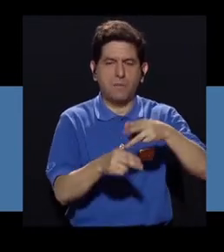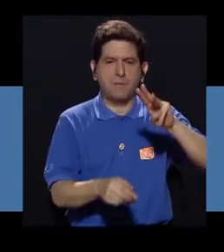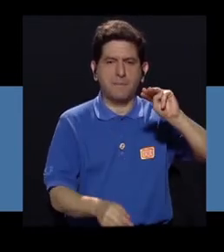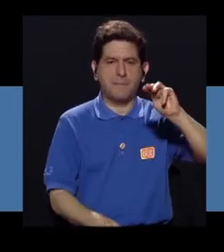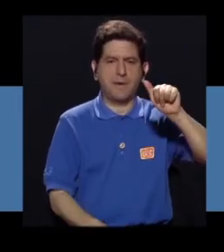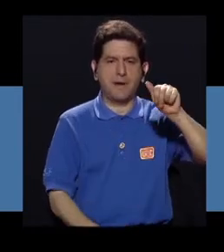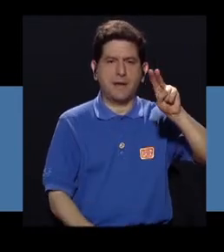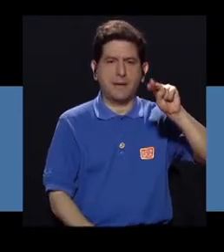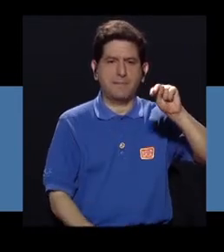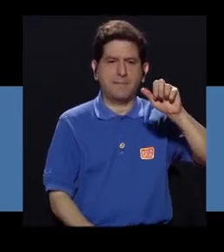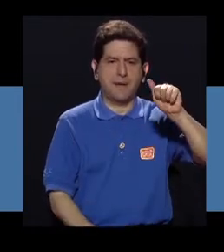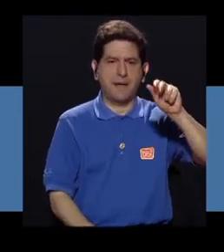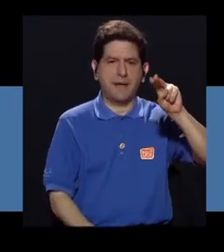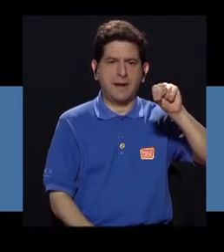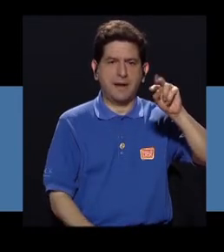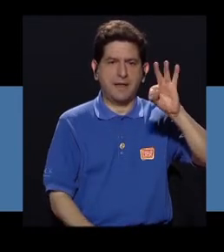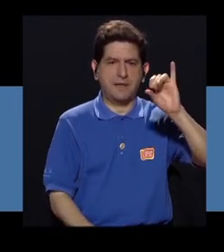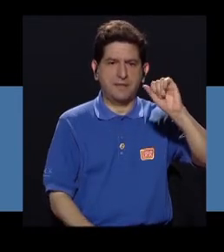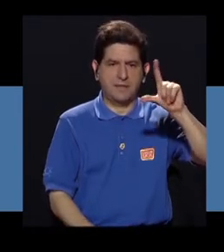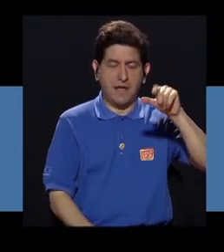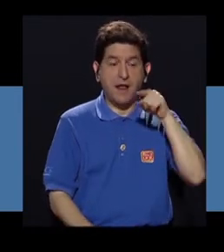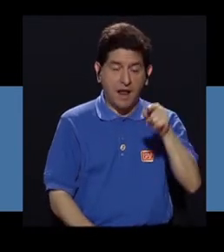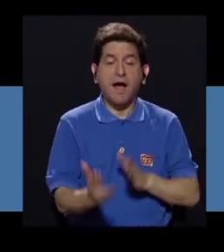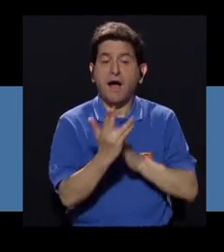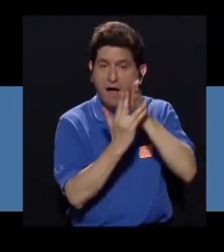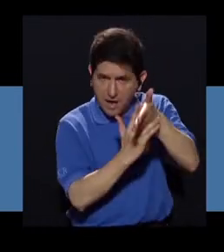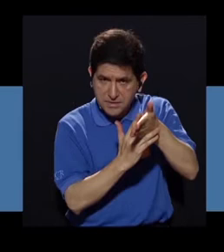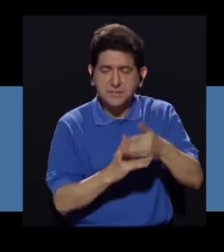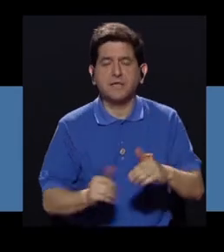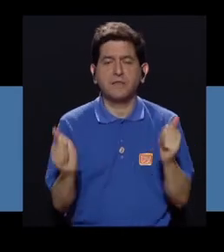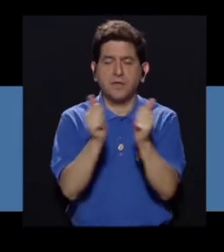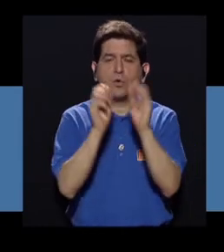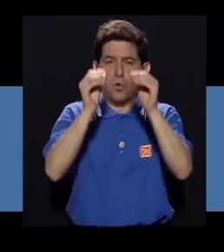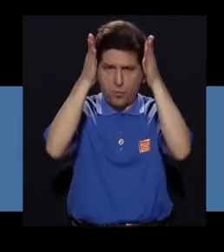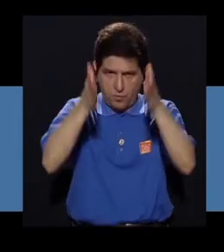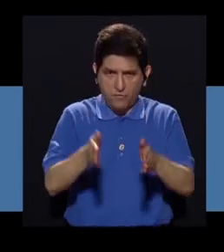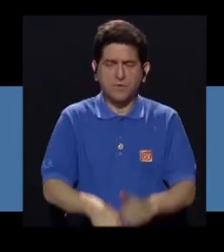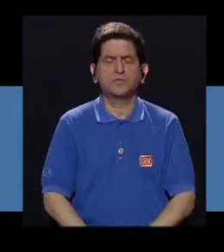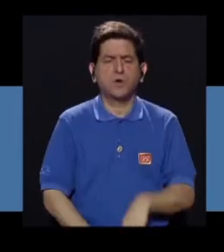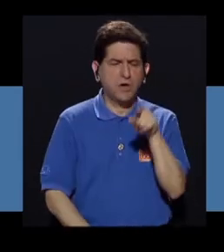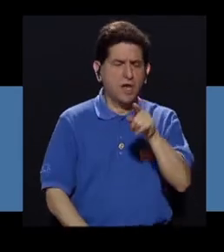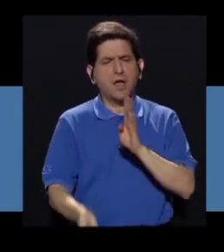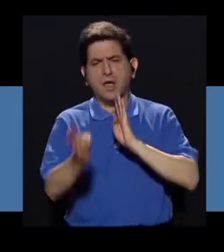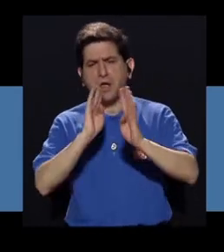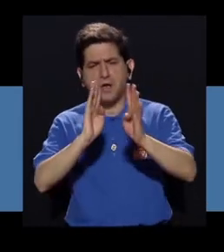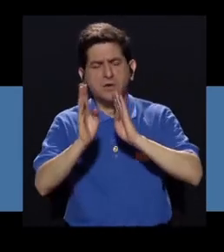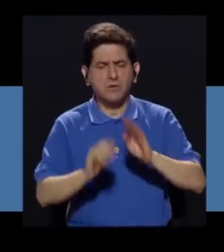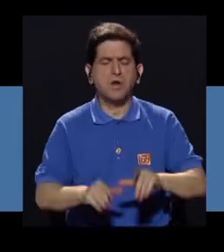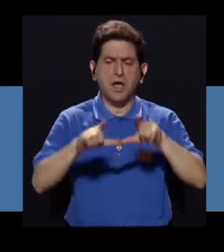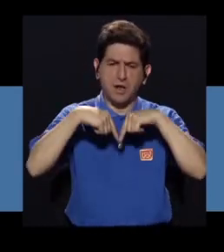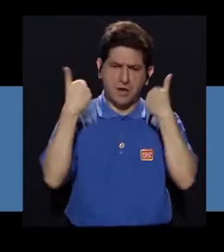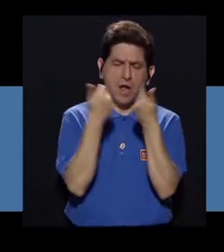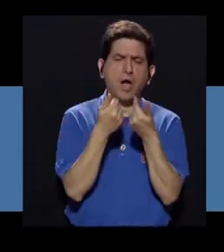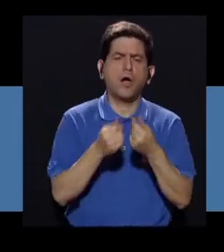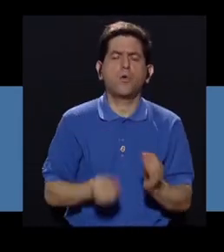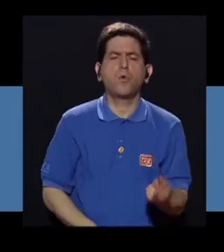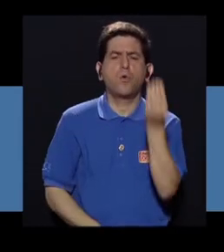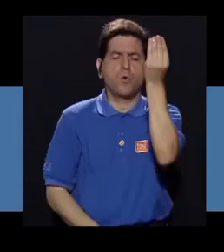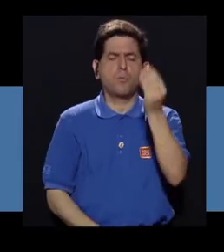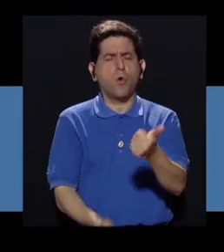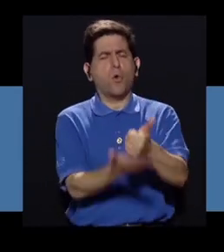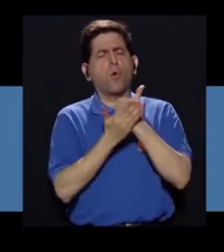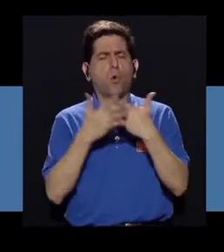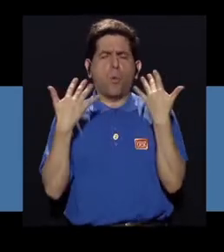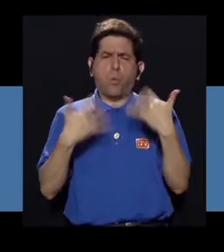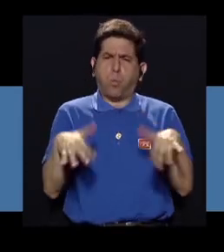Manantial. Por ahí fue como llegó, por medio de unos profesores, que ellos empezaron a hablar a mí y a un grupo de jóvenes. Me